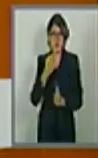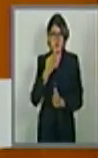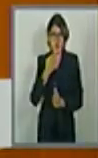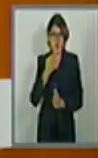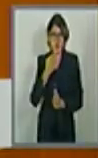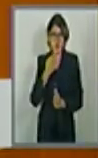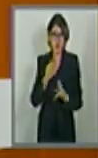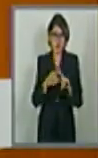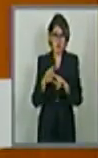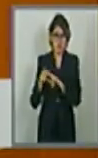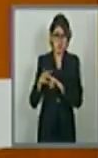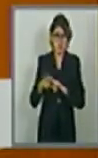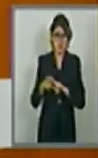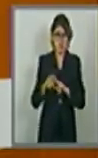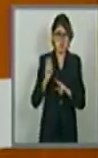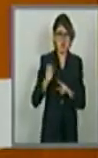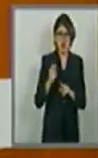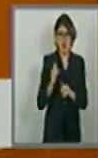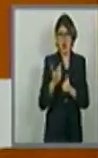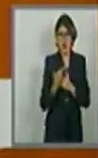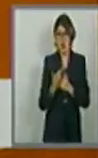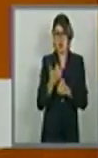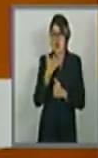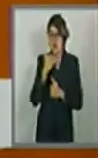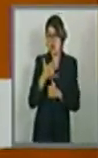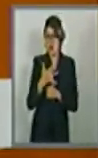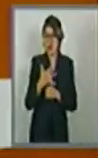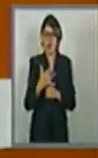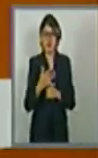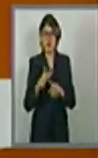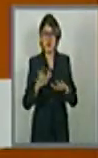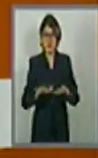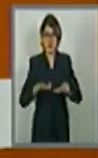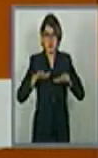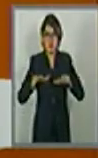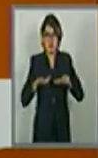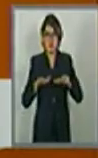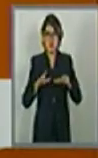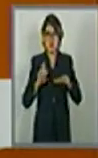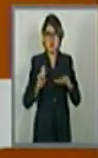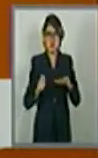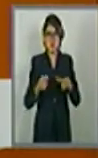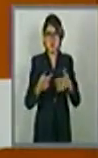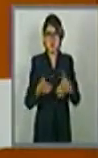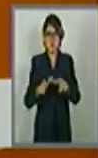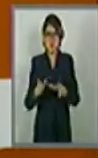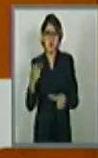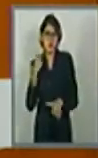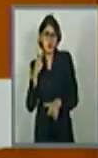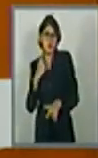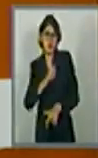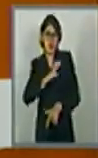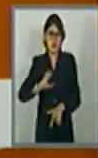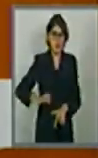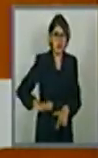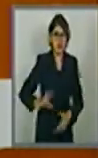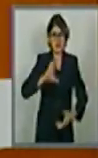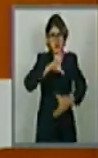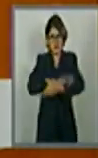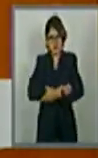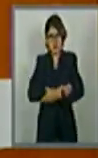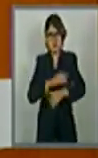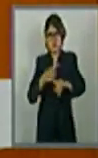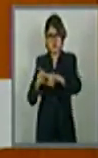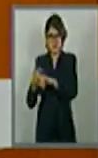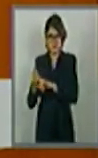efectos de evitar distorsiones en el acceso a eventos públicos por parte de los diferentes candidatos coaliciones o